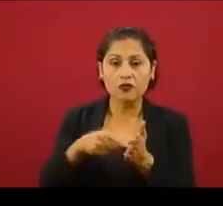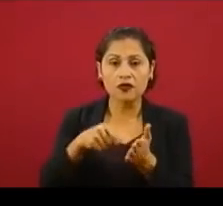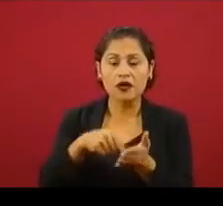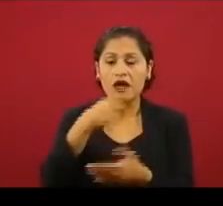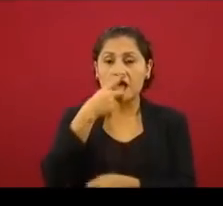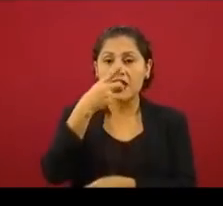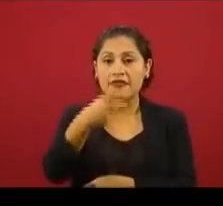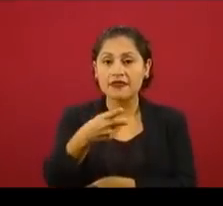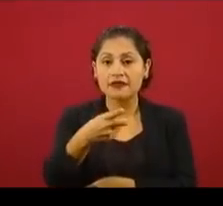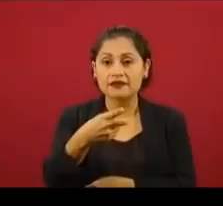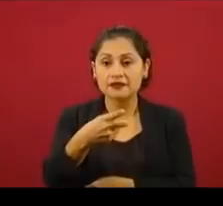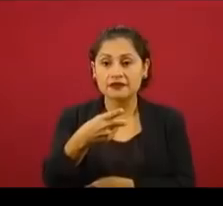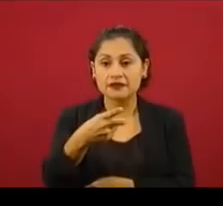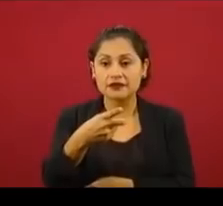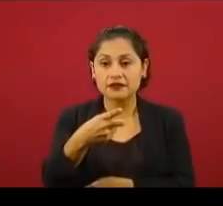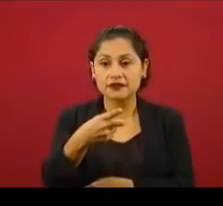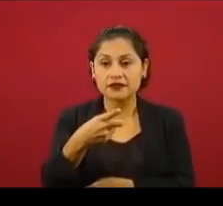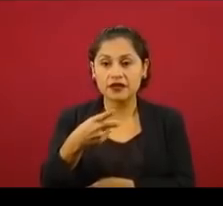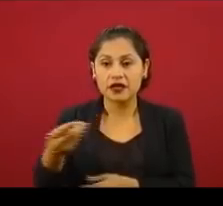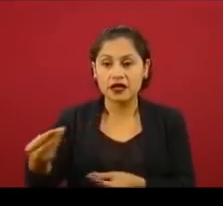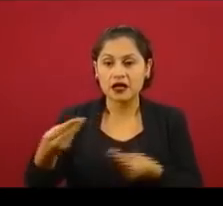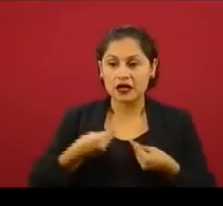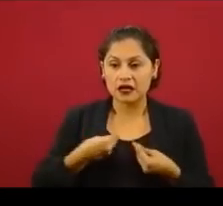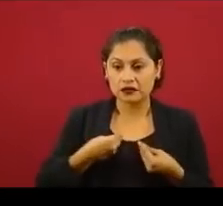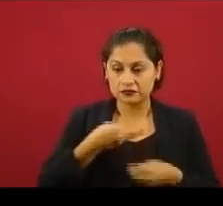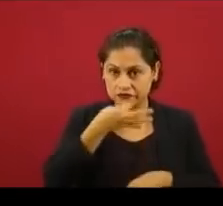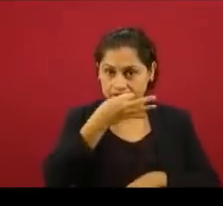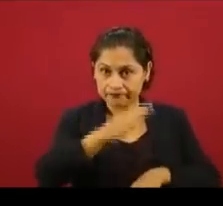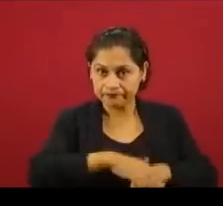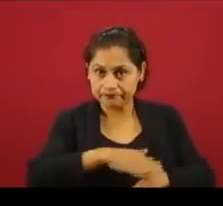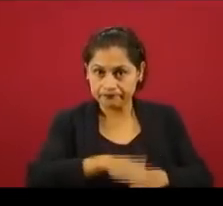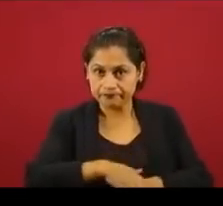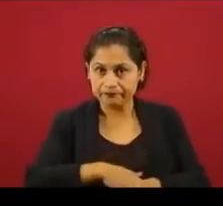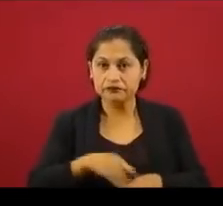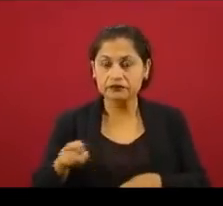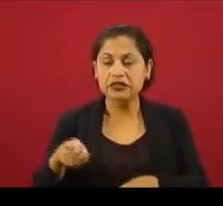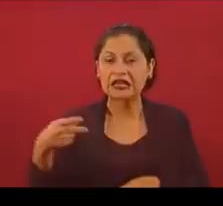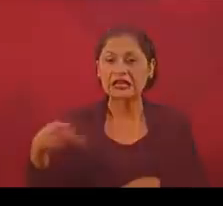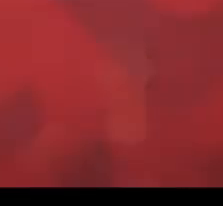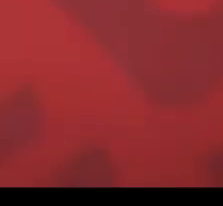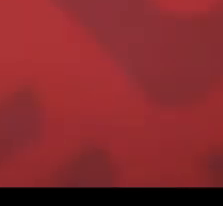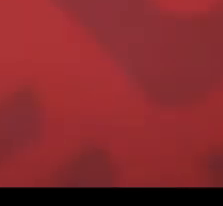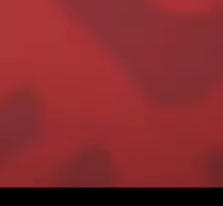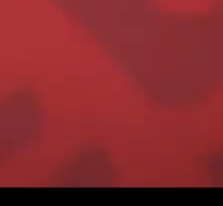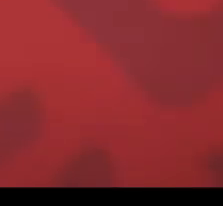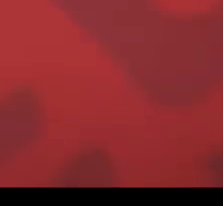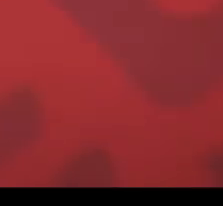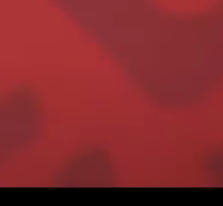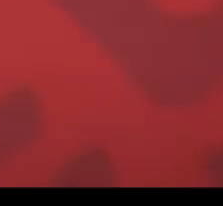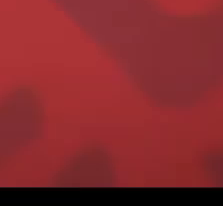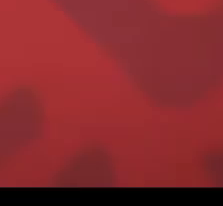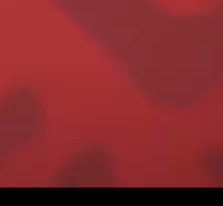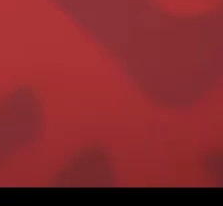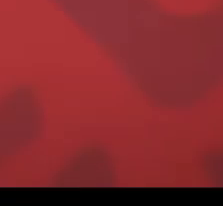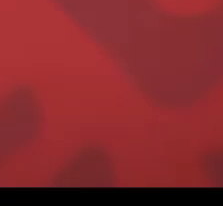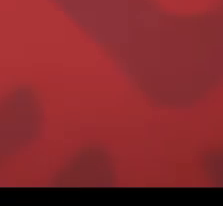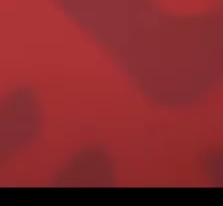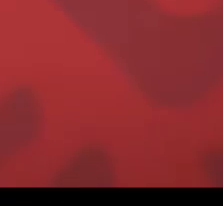amenaza, de que van a tener una agresión porque nos están cuestionando a